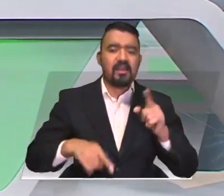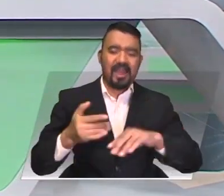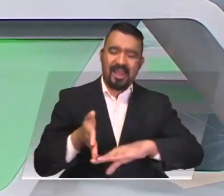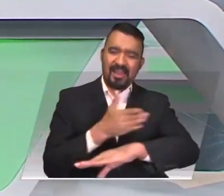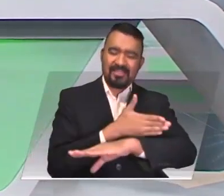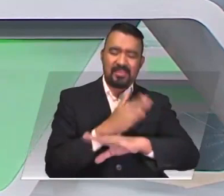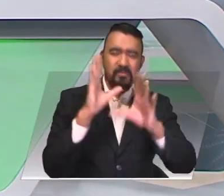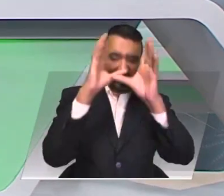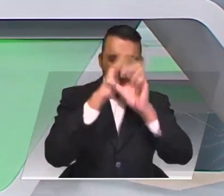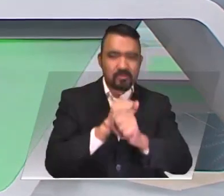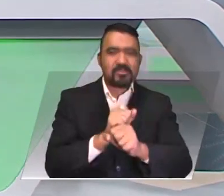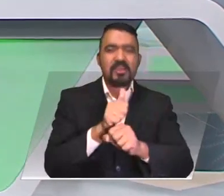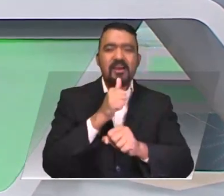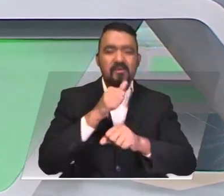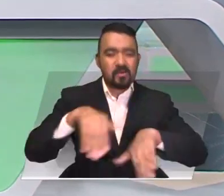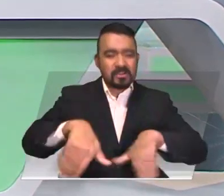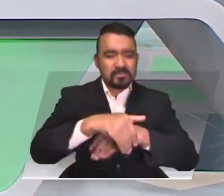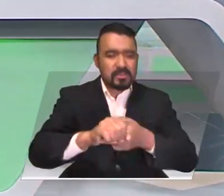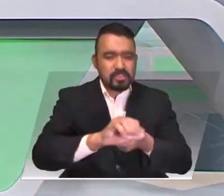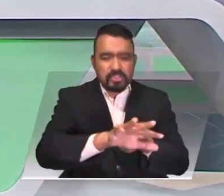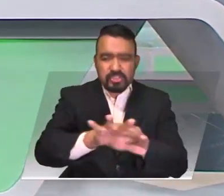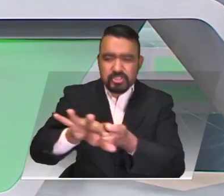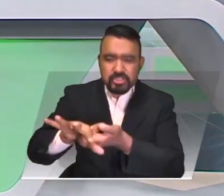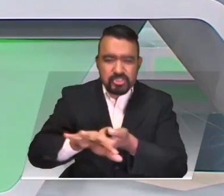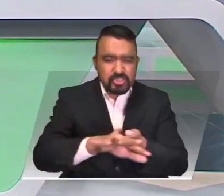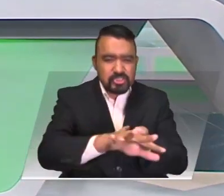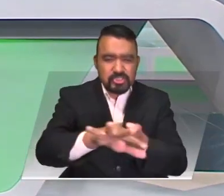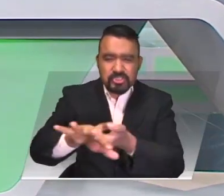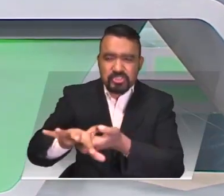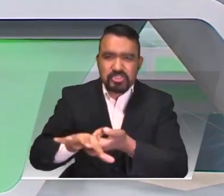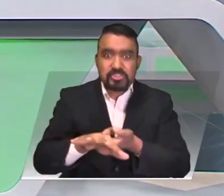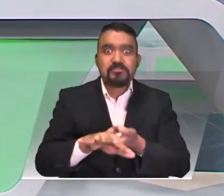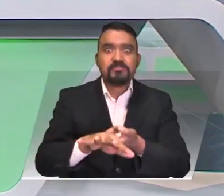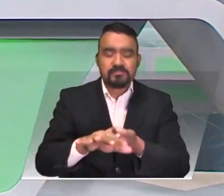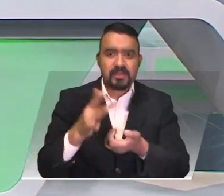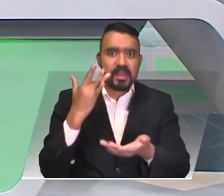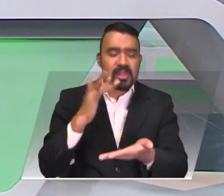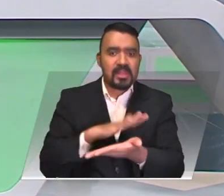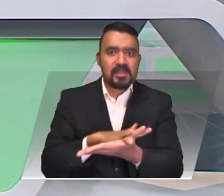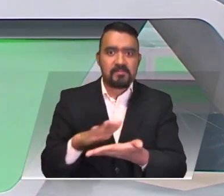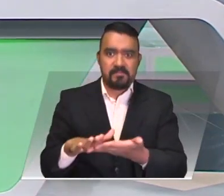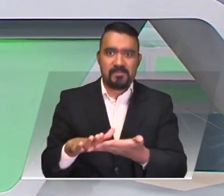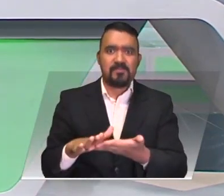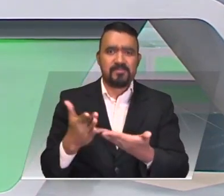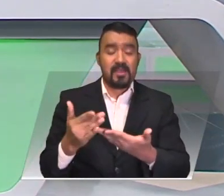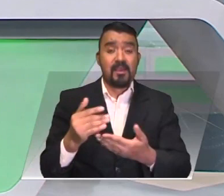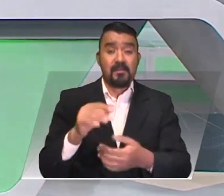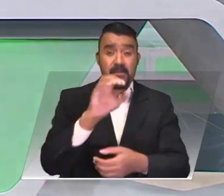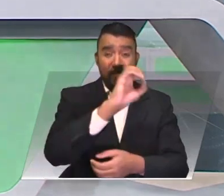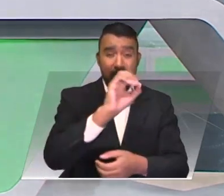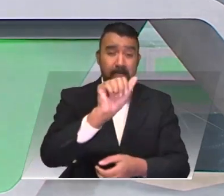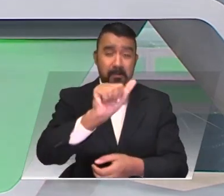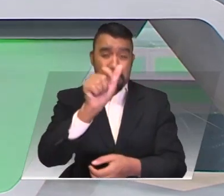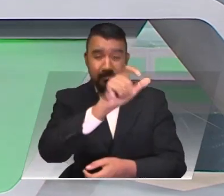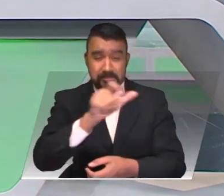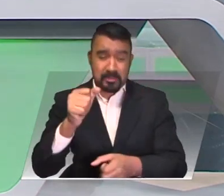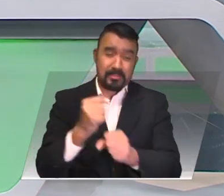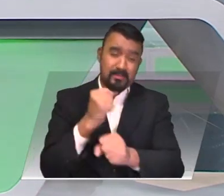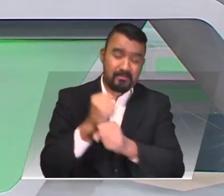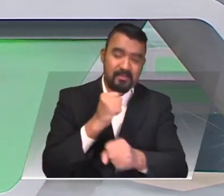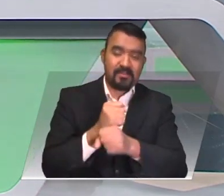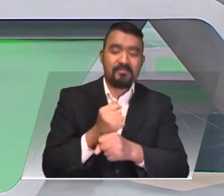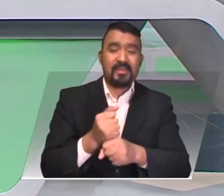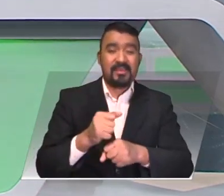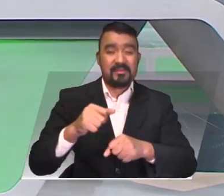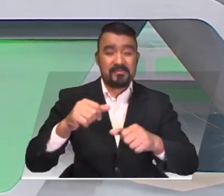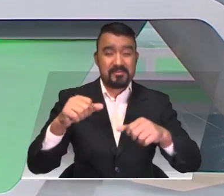previa para tener las calles impecables, Luis Horacio. Linda, hombres y máquinas recorrieron el sector de Guayaquil para darle a los comerciantes una mano